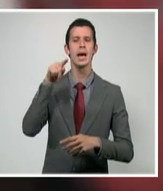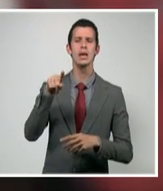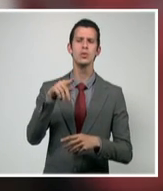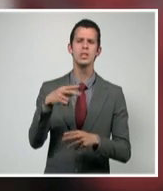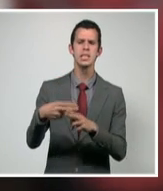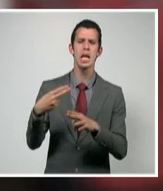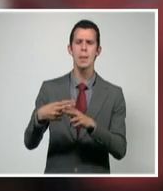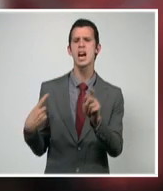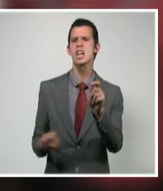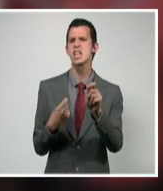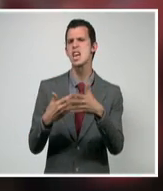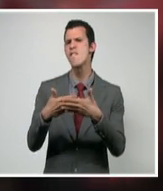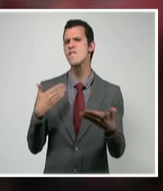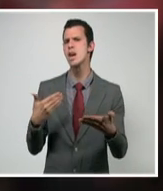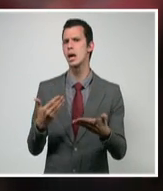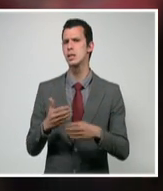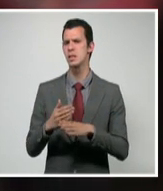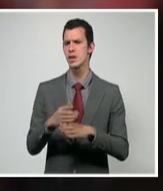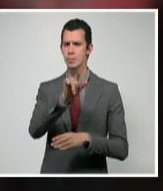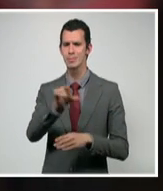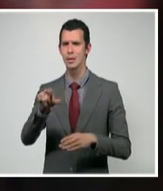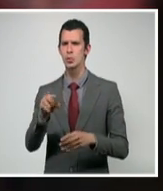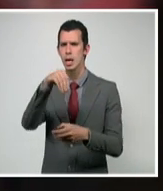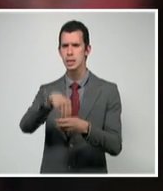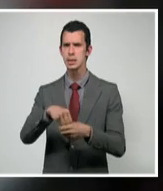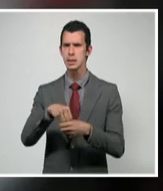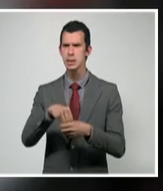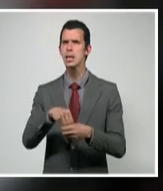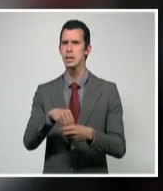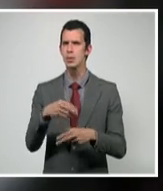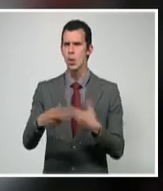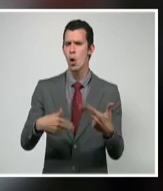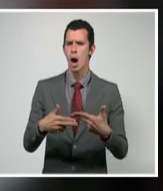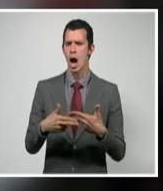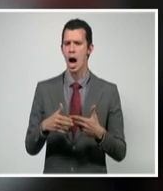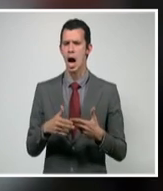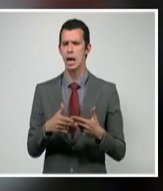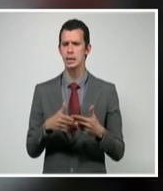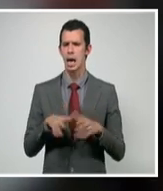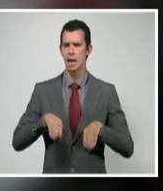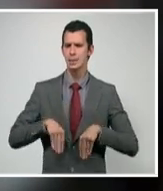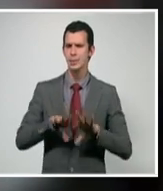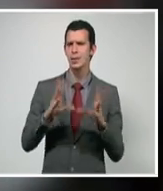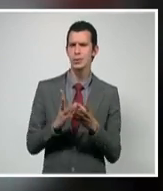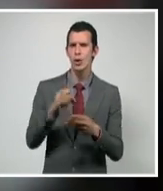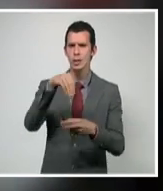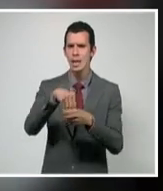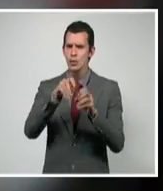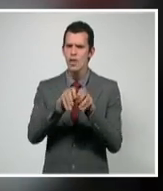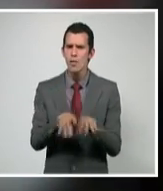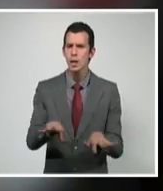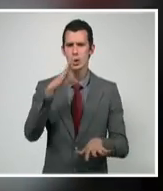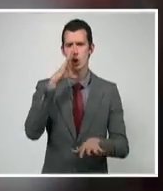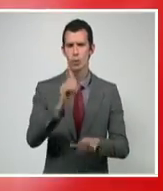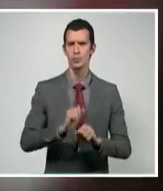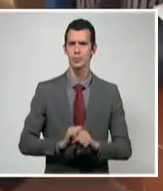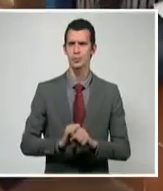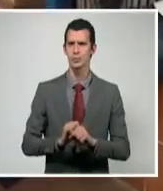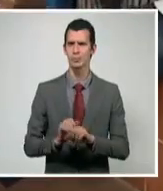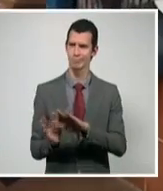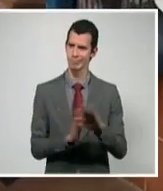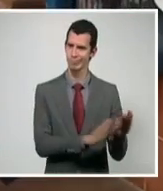Justamente ese año se graduó de Artes Plásticas Tania Bruguera. Era poco conocida en el panorama artístico cubano de los 90.